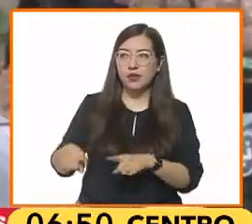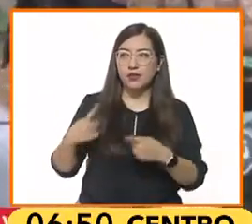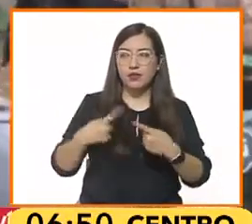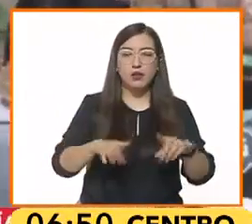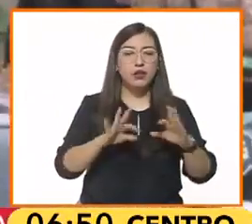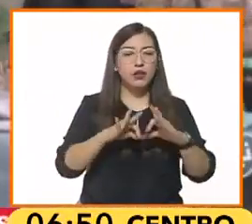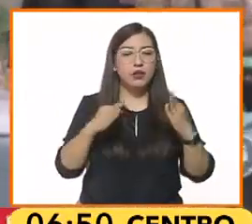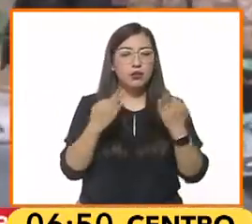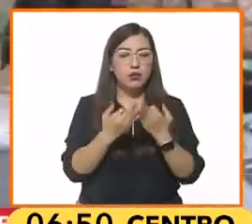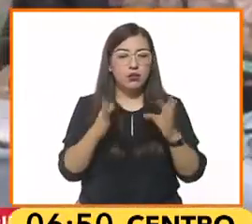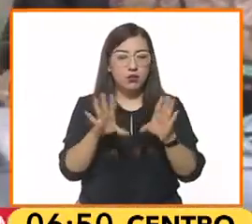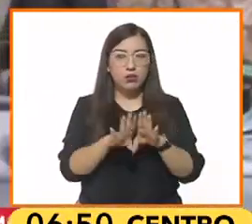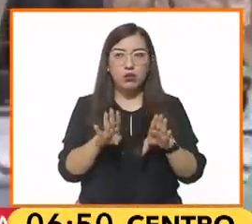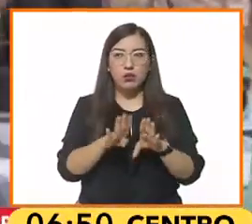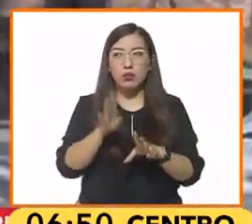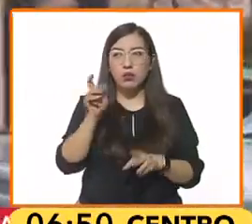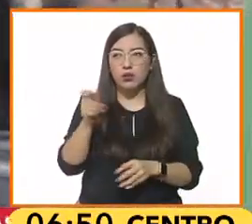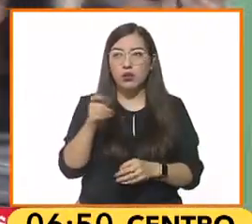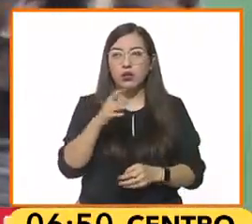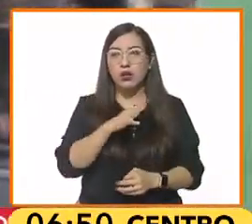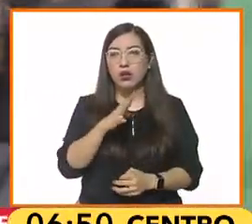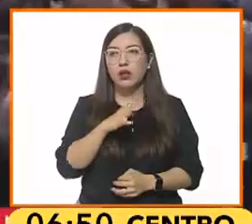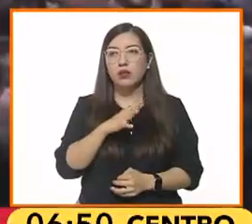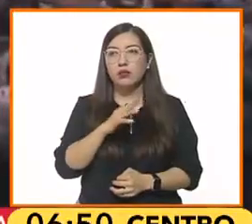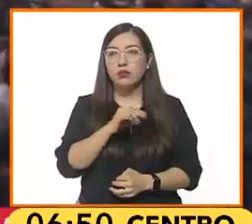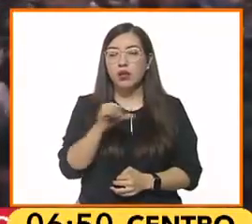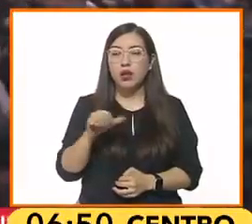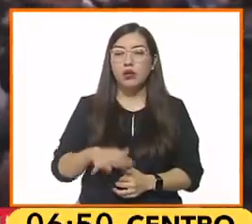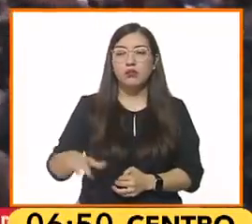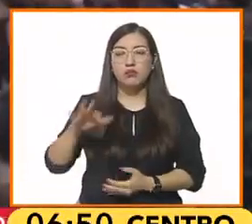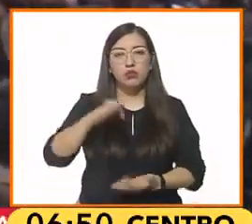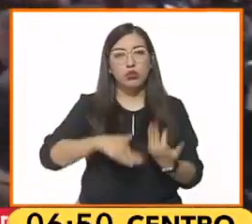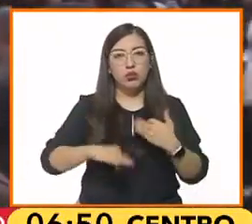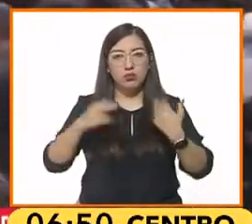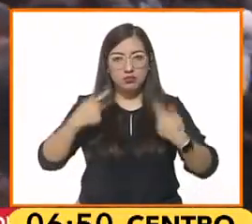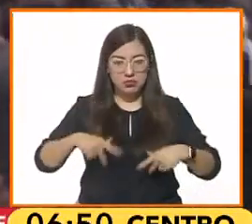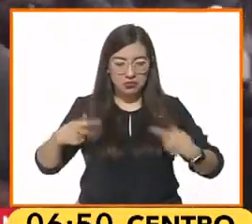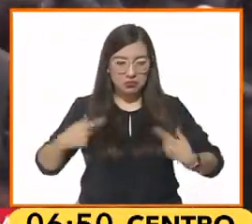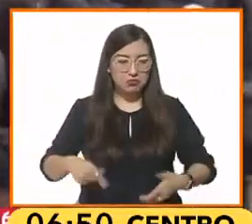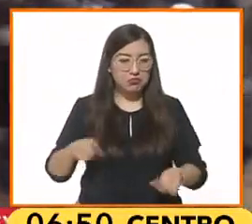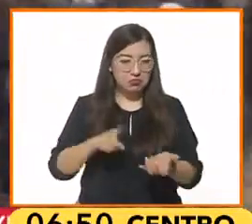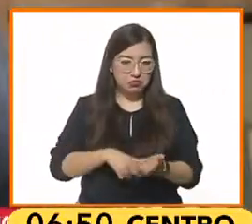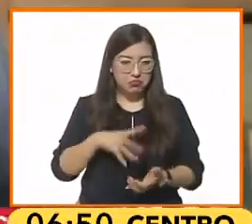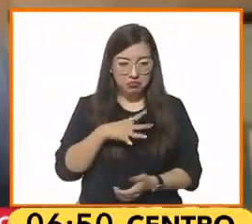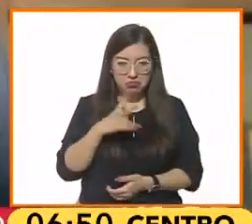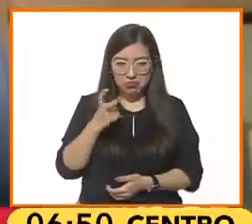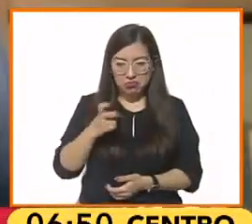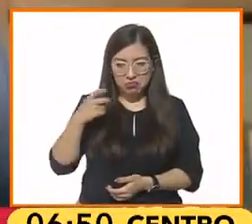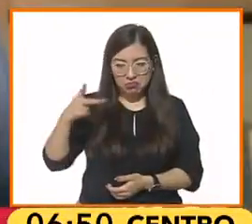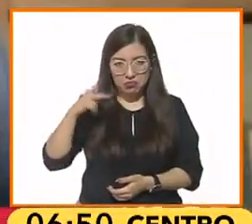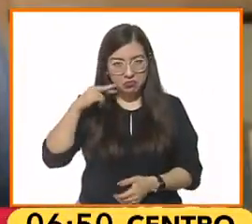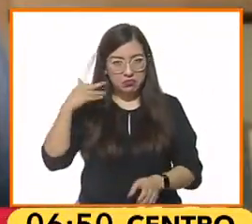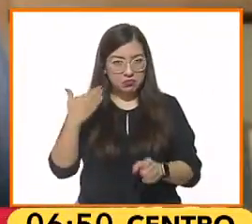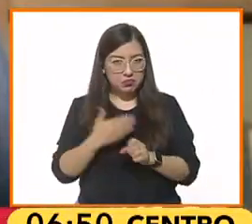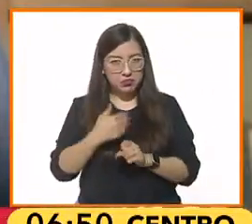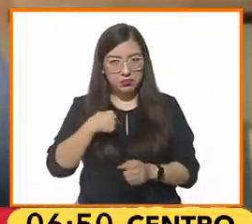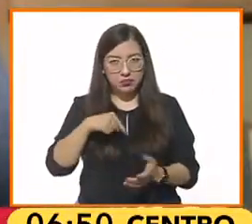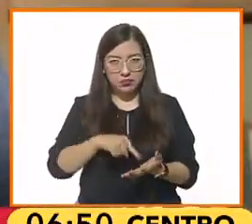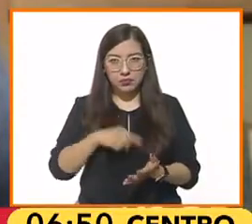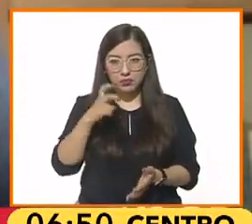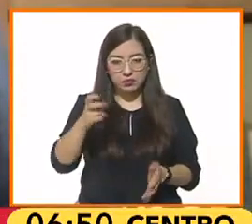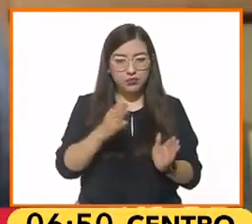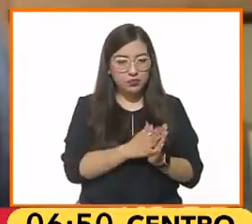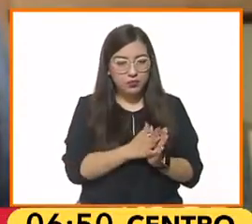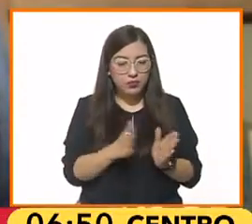de ir presionando a todos los actores involucrados. Me parece que esta fase de